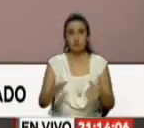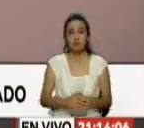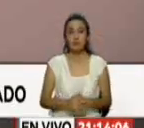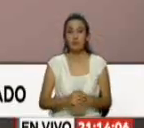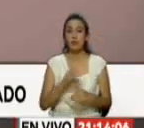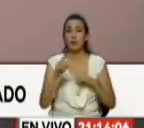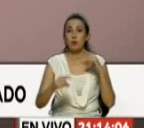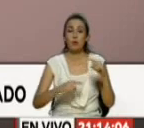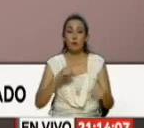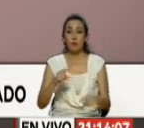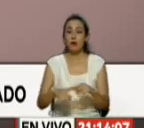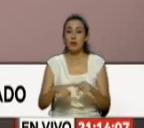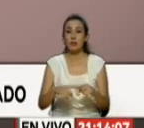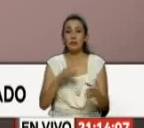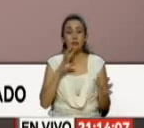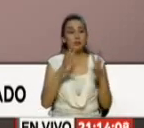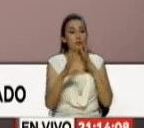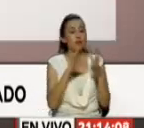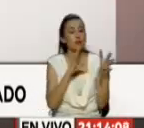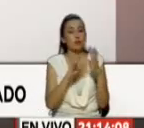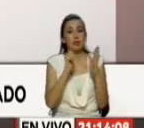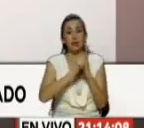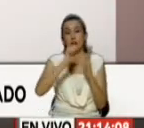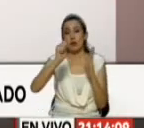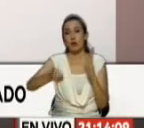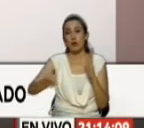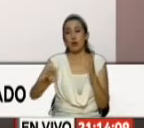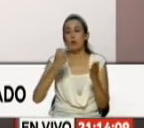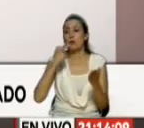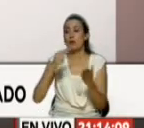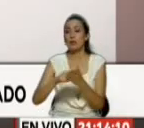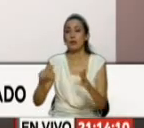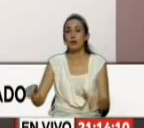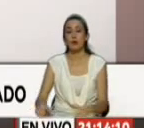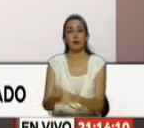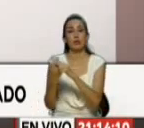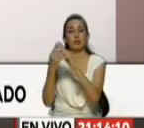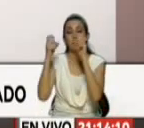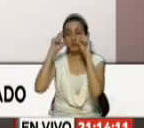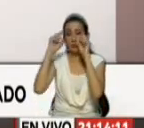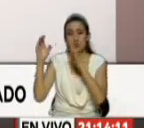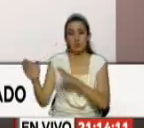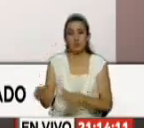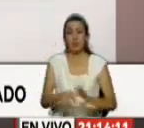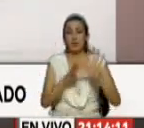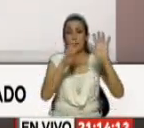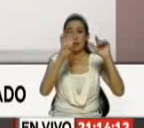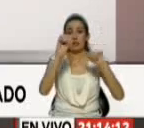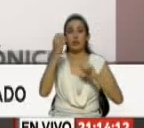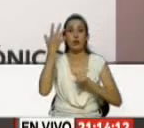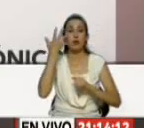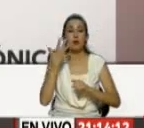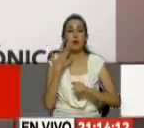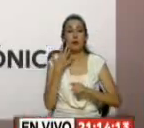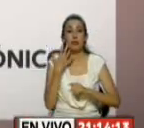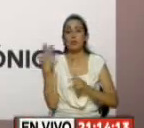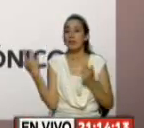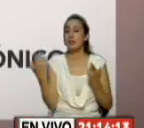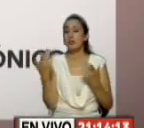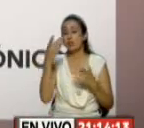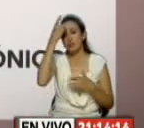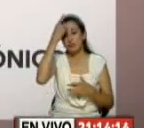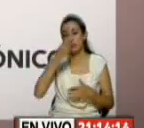Tras escuchar a las partes, la jueza Silvia Sánchez ordenó el inicio de la instrucción fiscal que llevará 90 días y dictó como